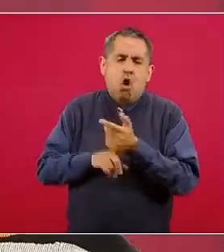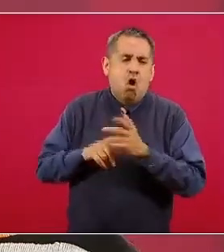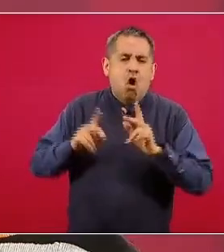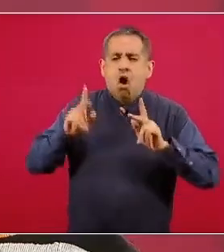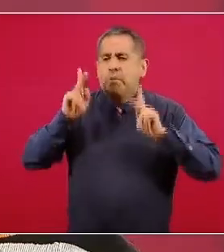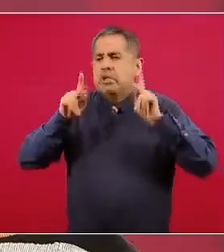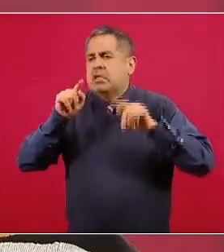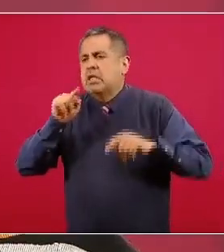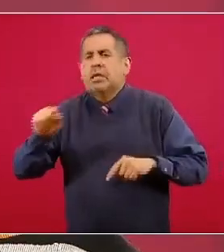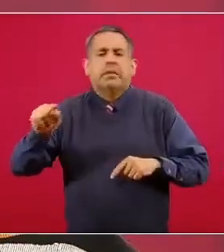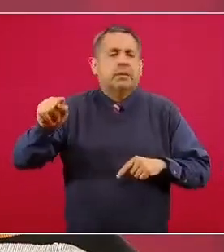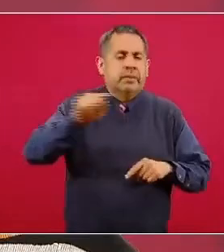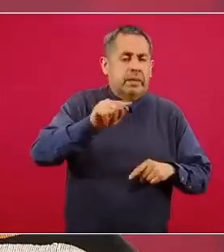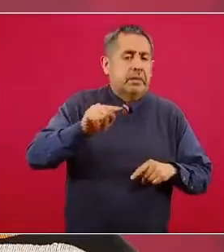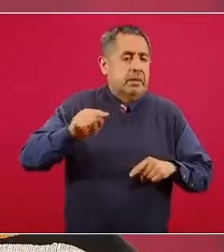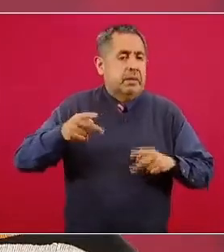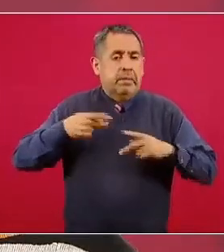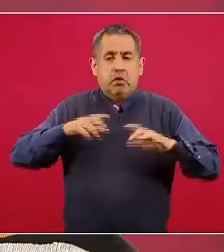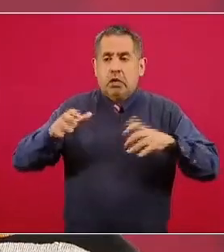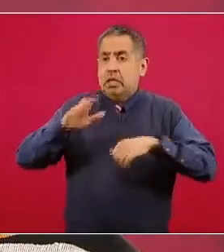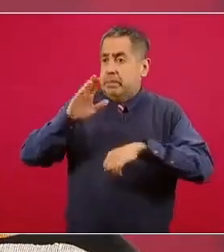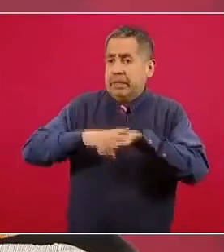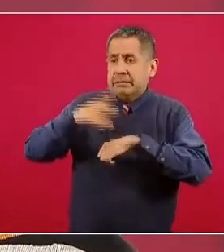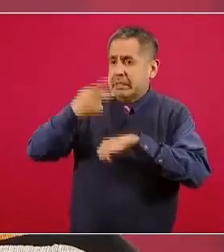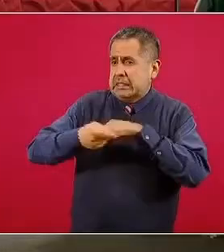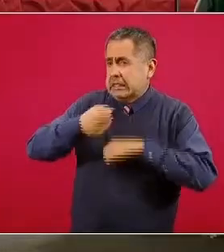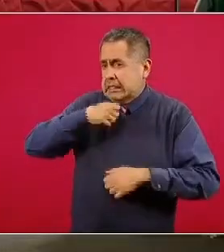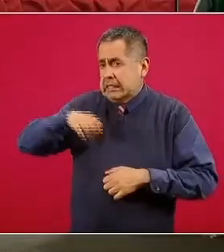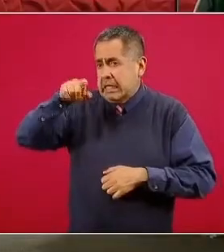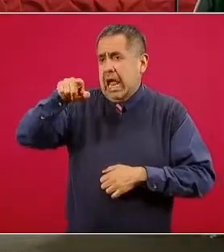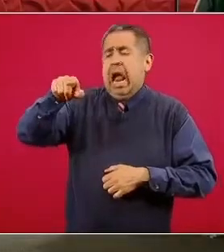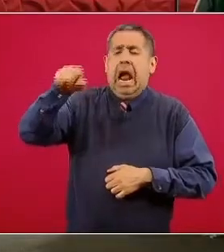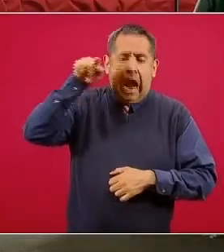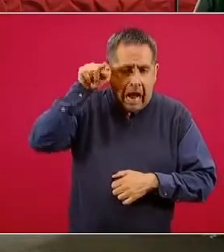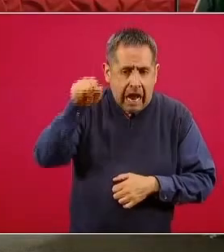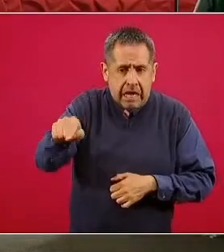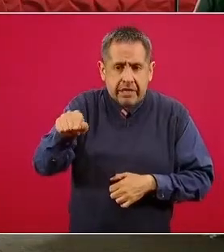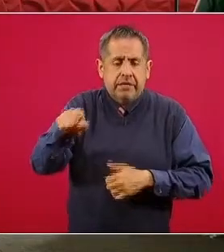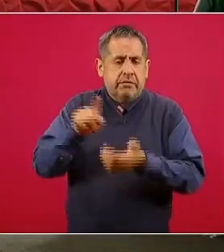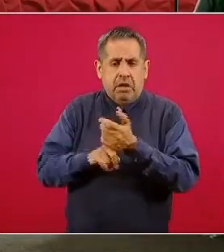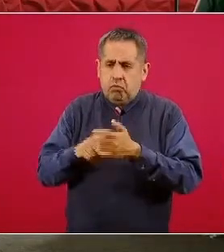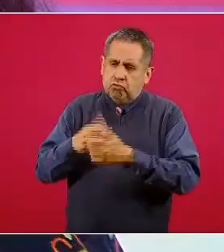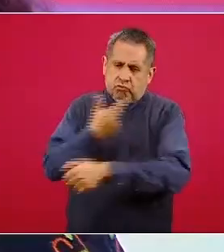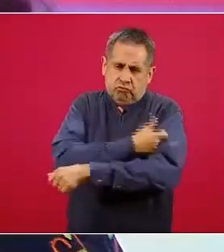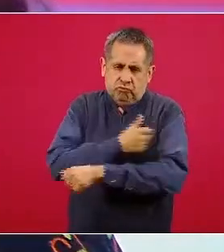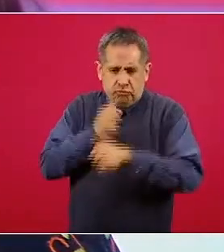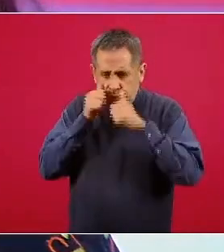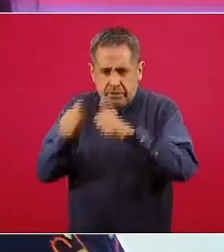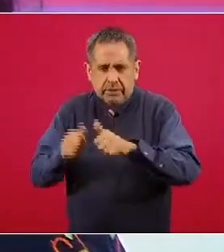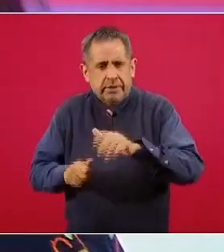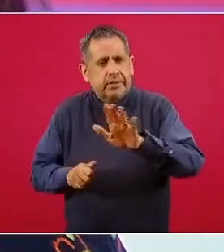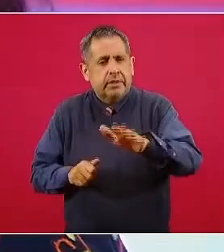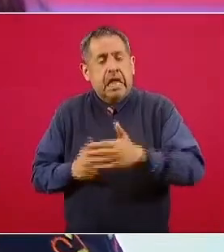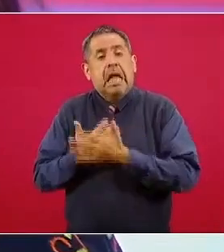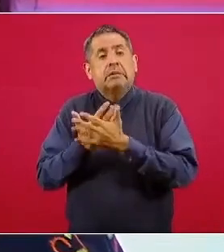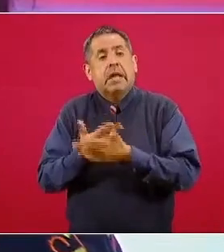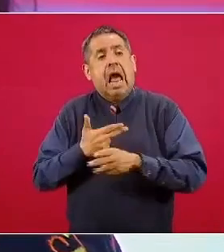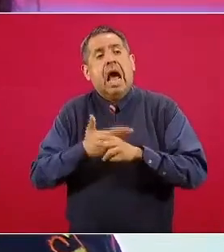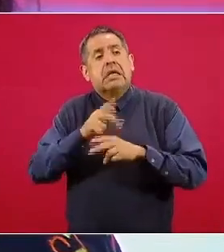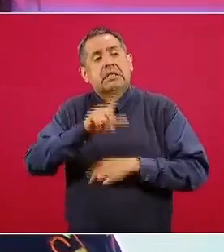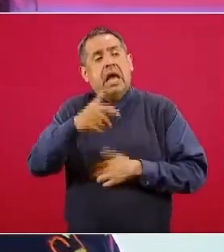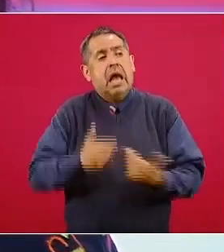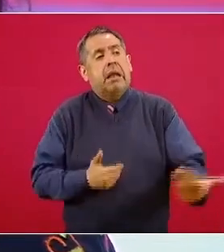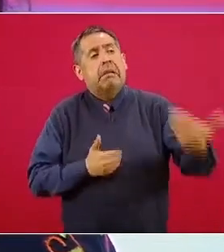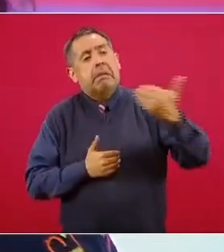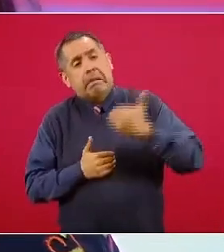a centros donde está la población de riesgo y pedirle mucho a la población en general que no se espere a que vayan a sus